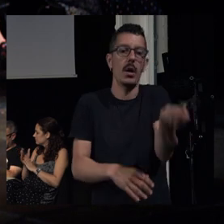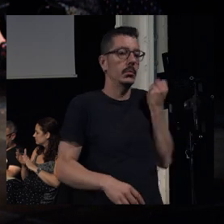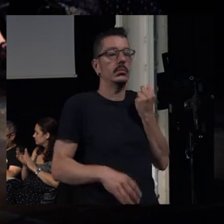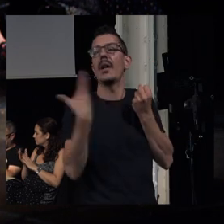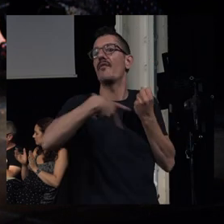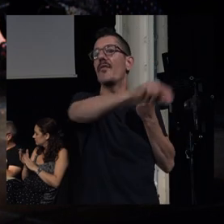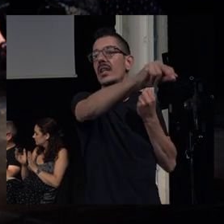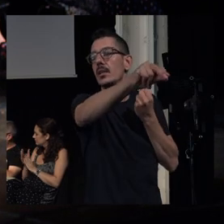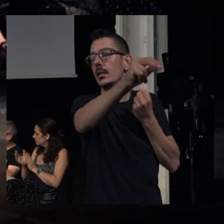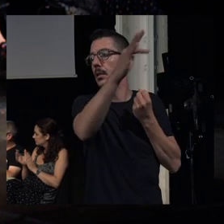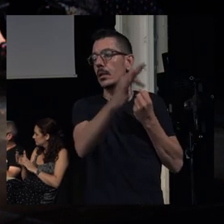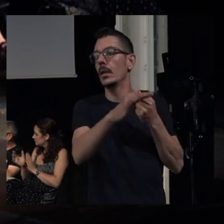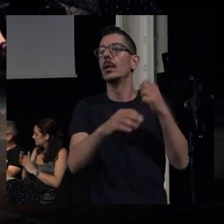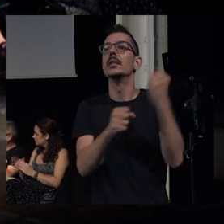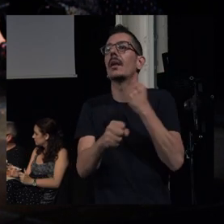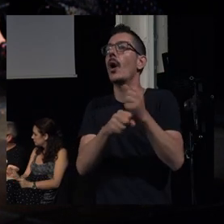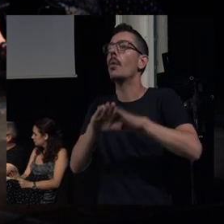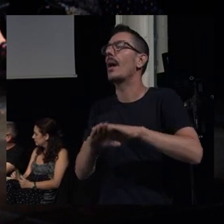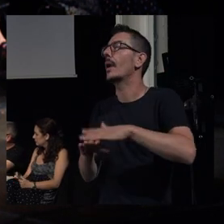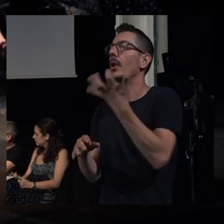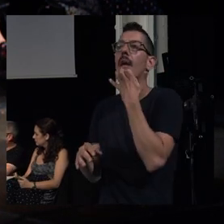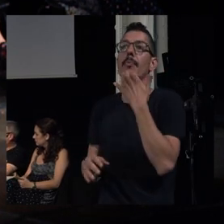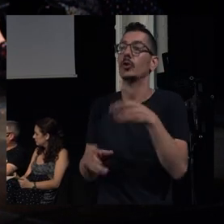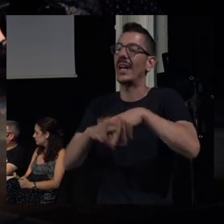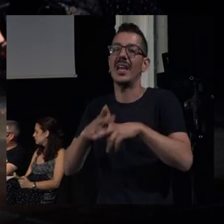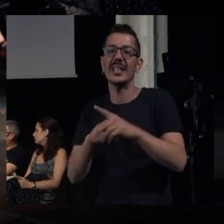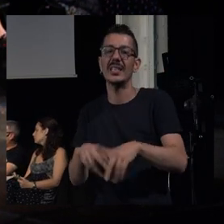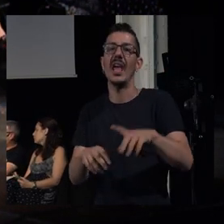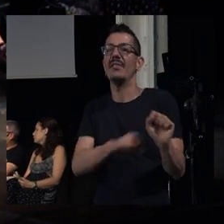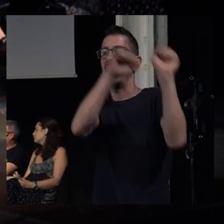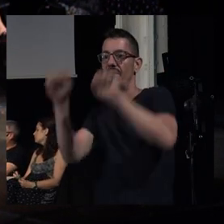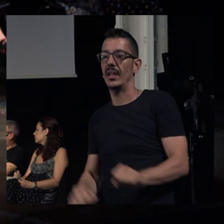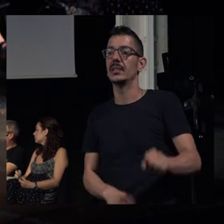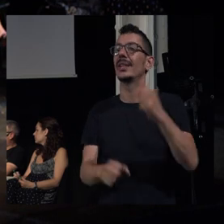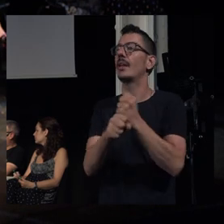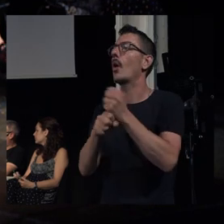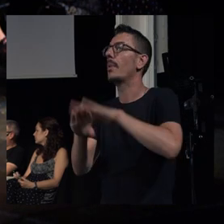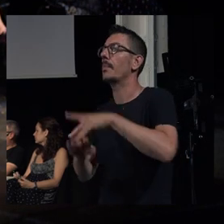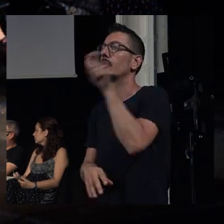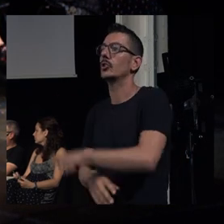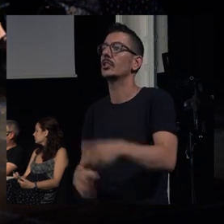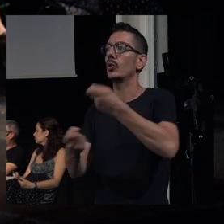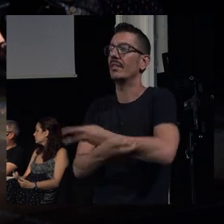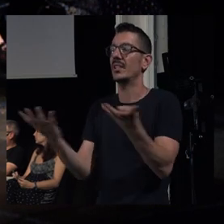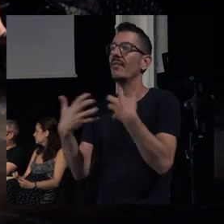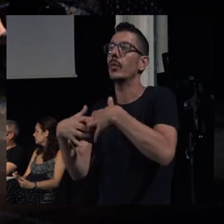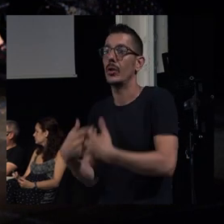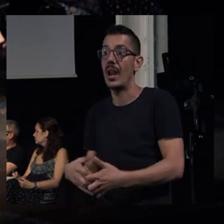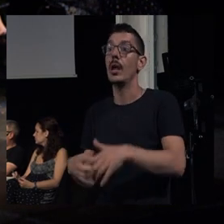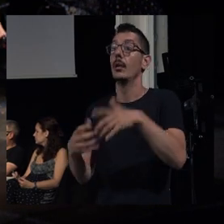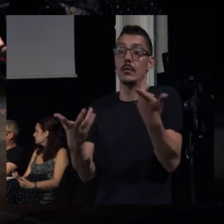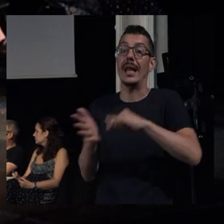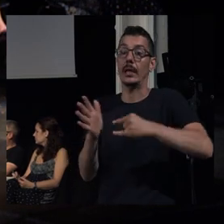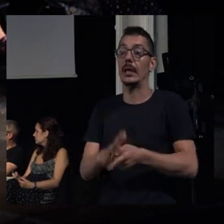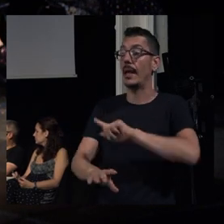Talleres de autodefensa, trabajo para gente con diversidad funcional. O sea, otro tipo de cosas que se tienen que hacer desde la administración.